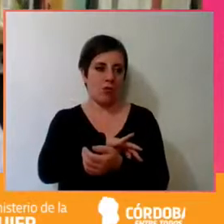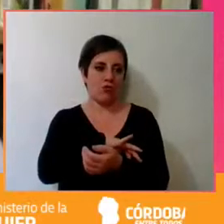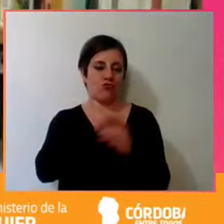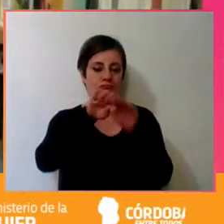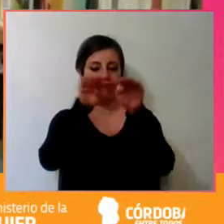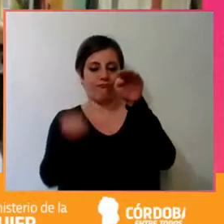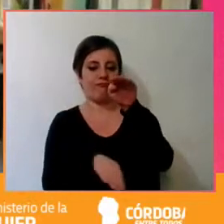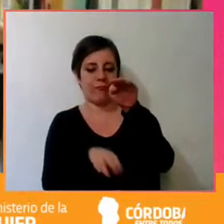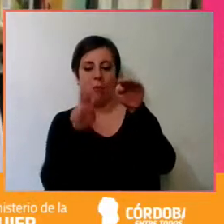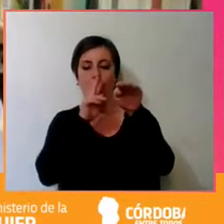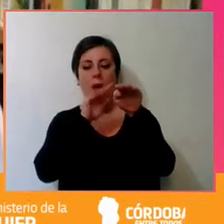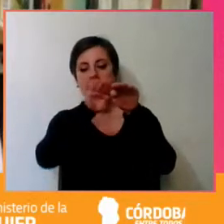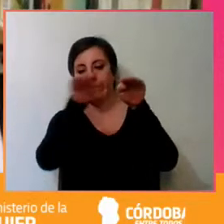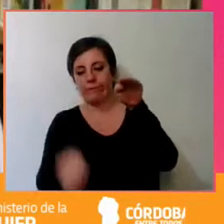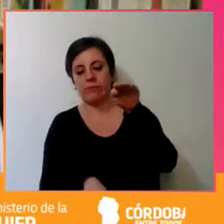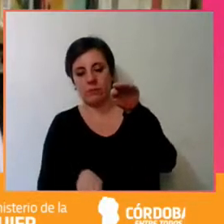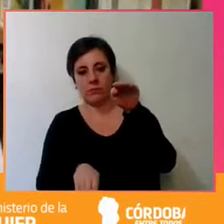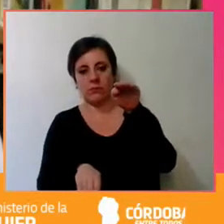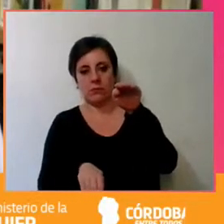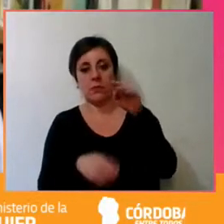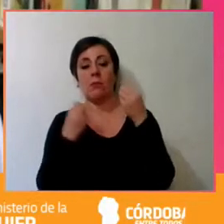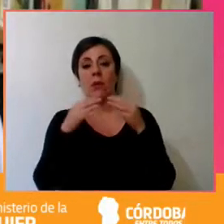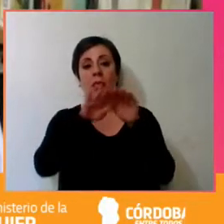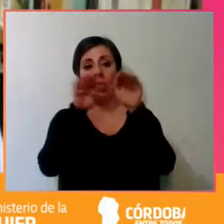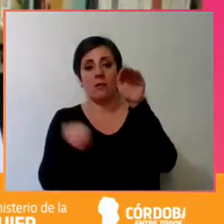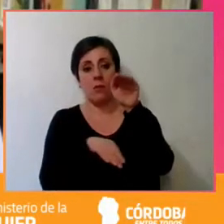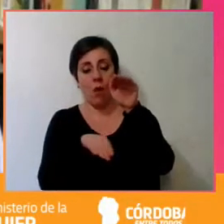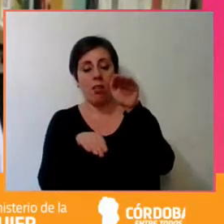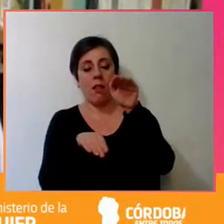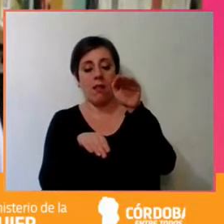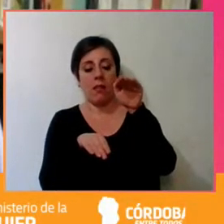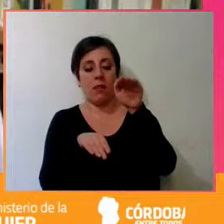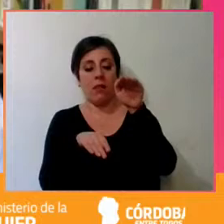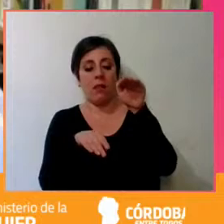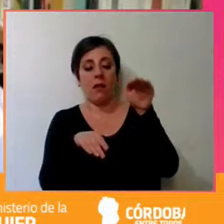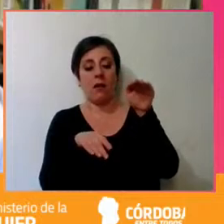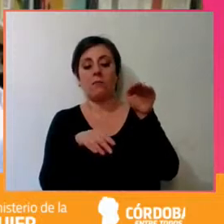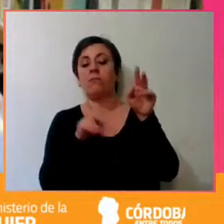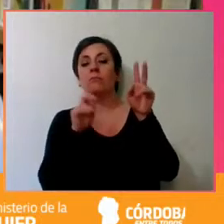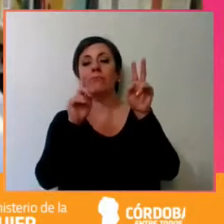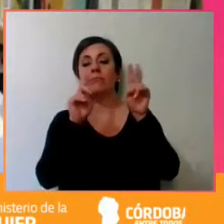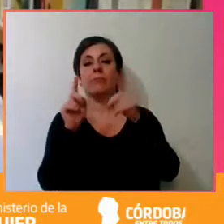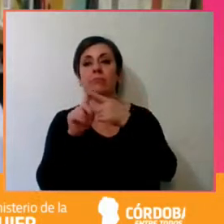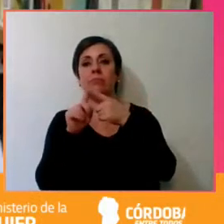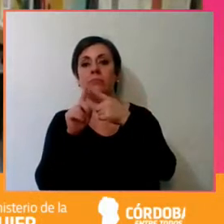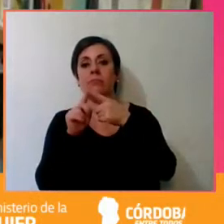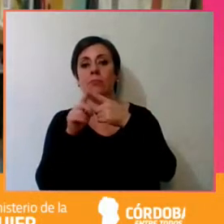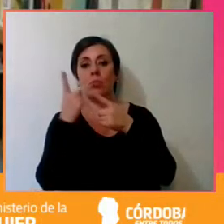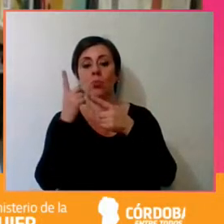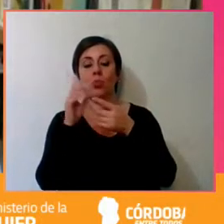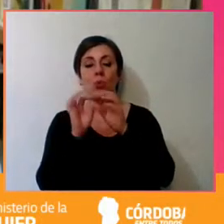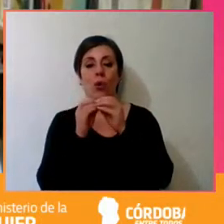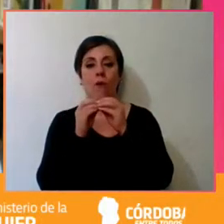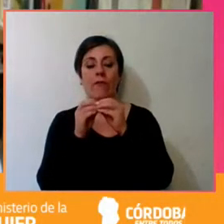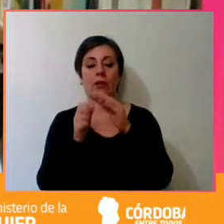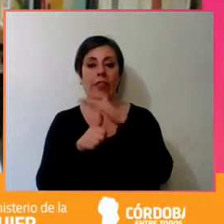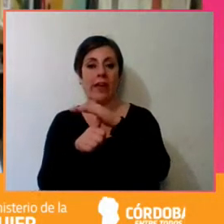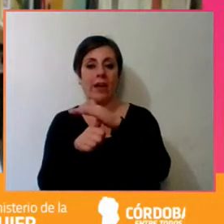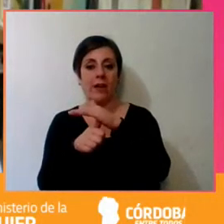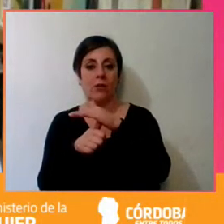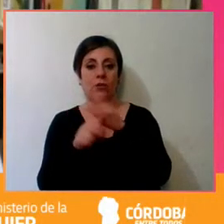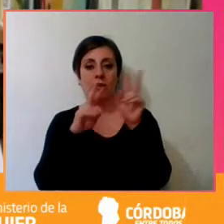¿no? Desigualdad que tiene que ver, entre otras cosas, por uno de los temas del conflicto de género, que es